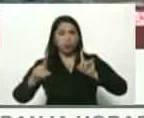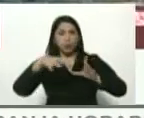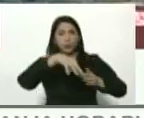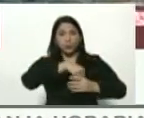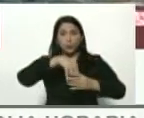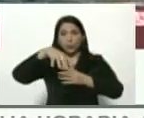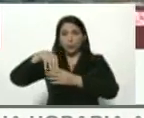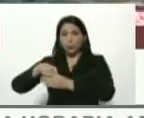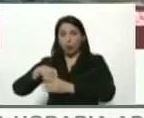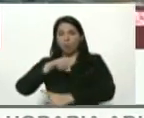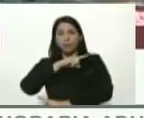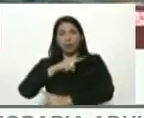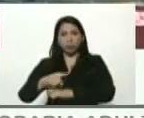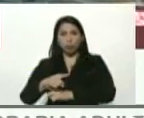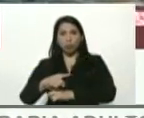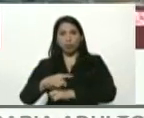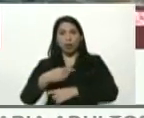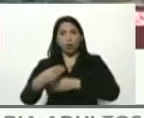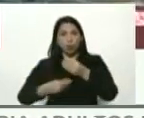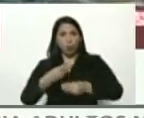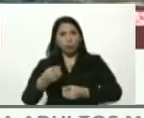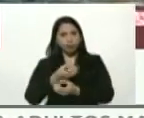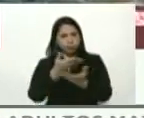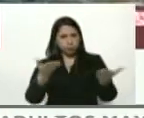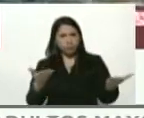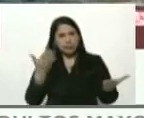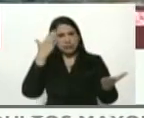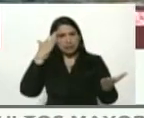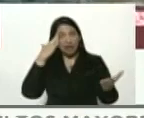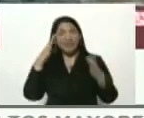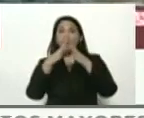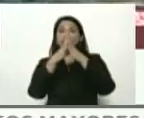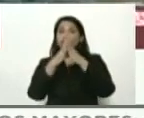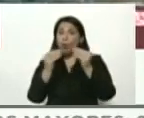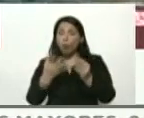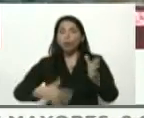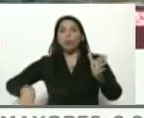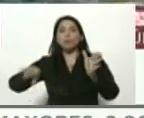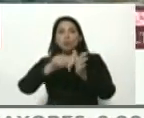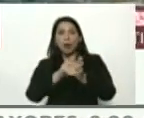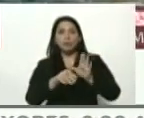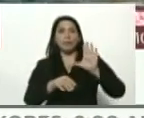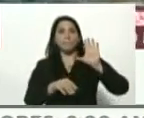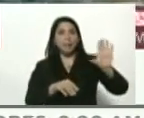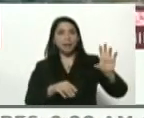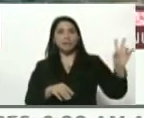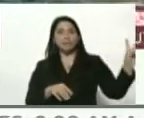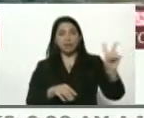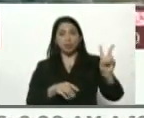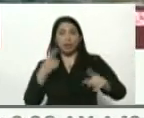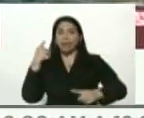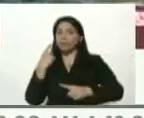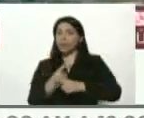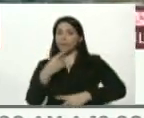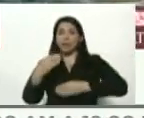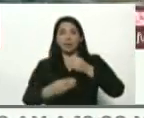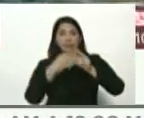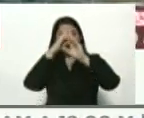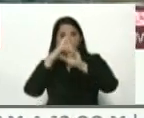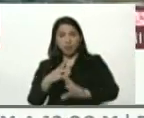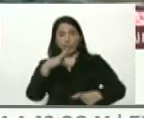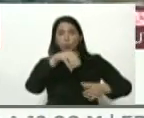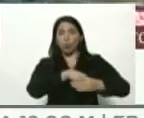cuarentena obligatoria, como ustedes bien saben. A todos los que están retornando a Venezuela deben cumplir una